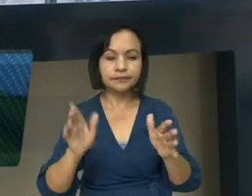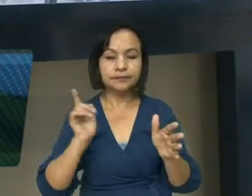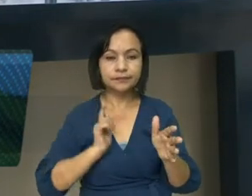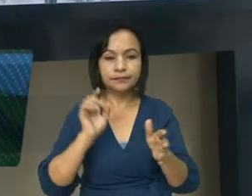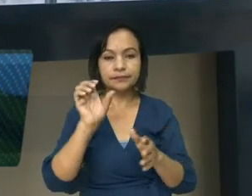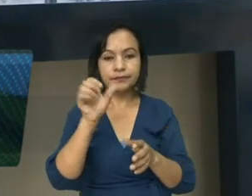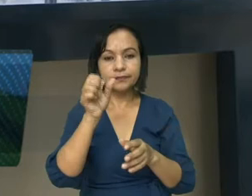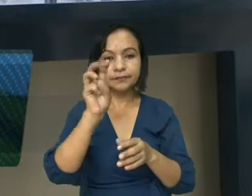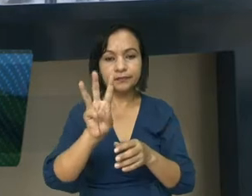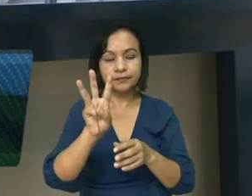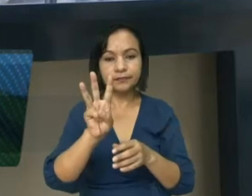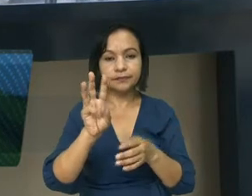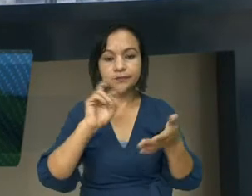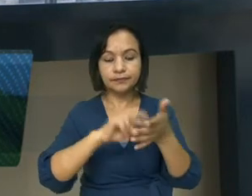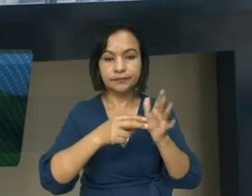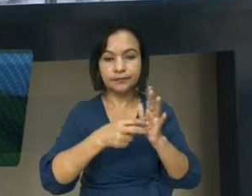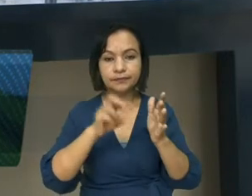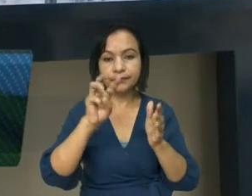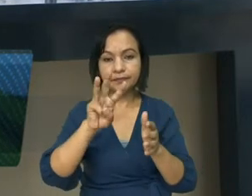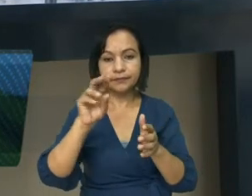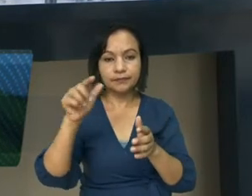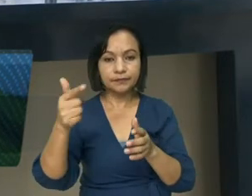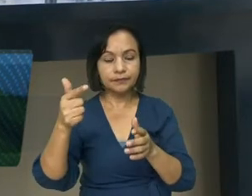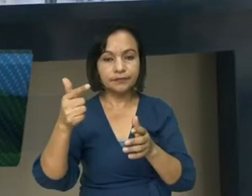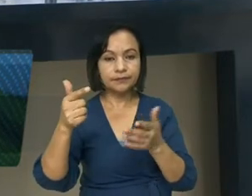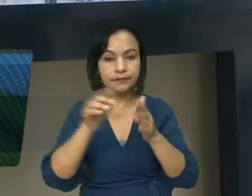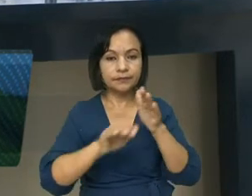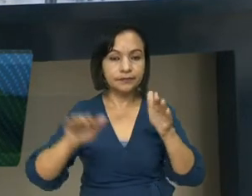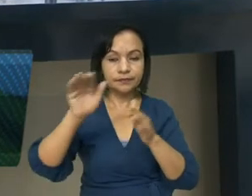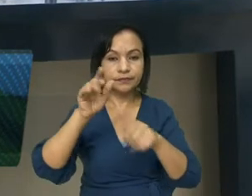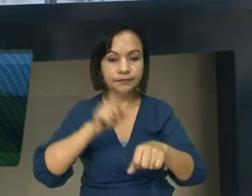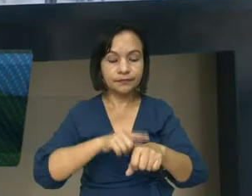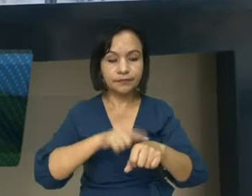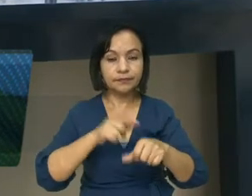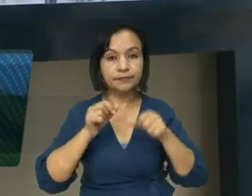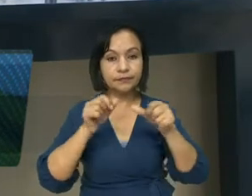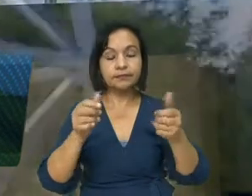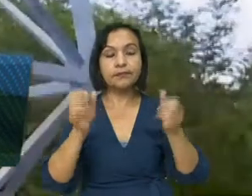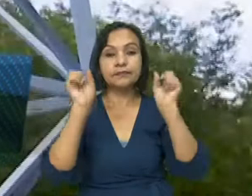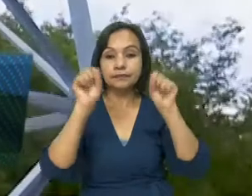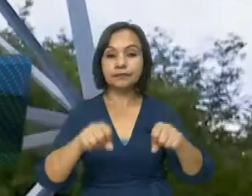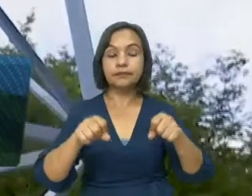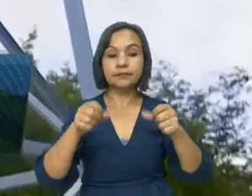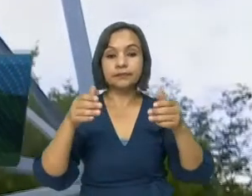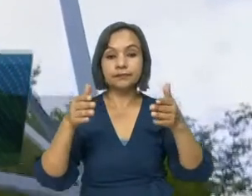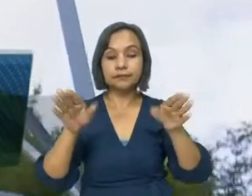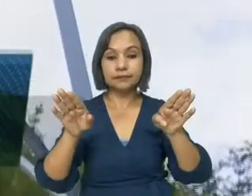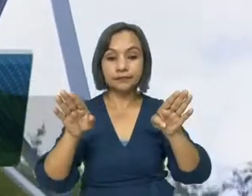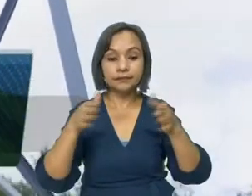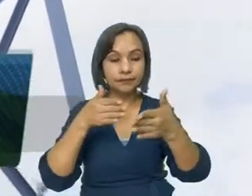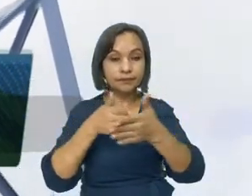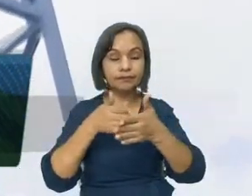al 63%. Significa de que ese 37% necesitamos un tiempo prudencial para poder cerrar esa brecha, y para